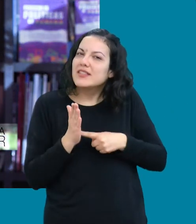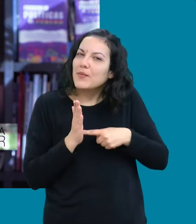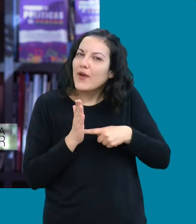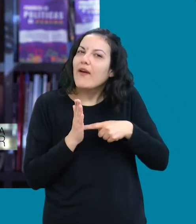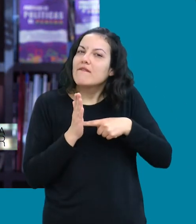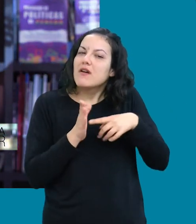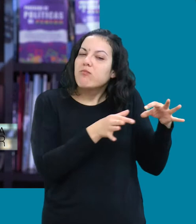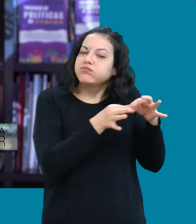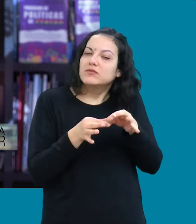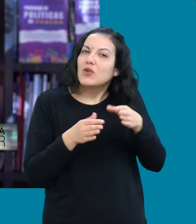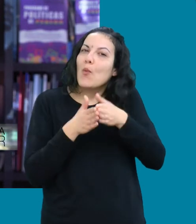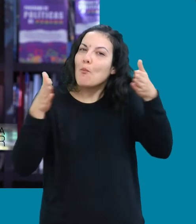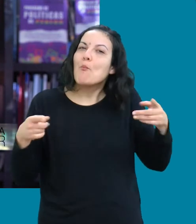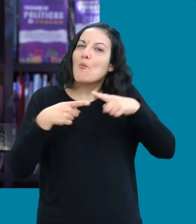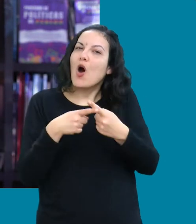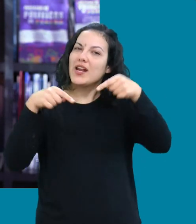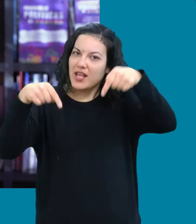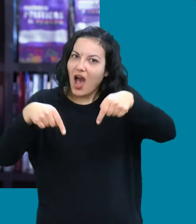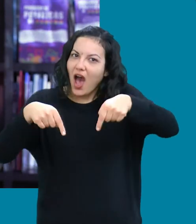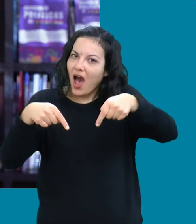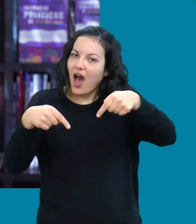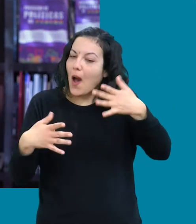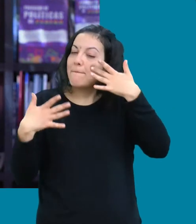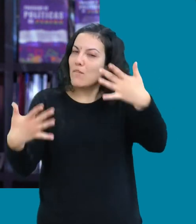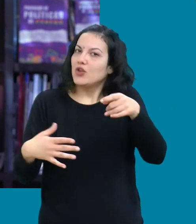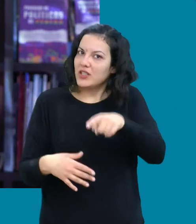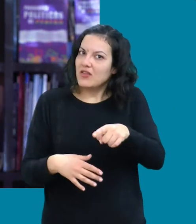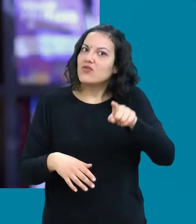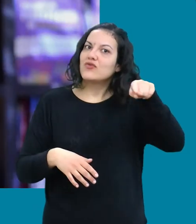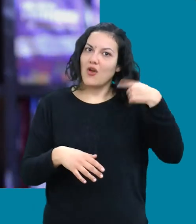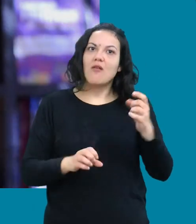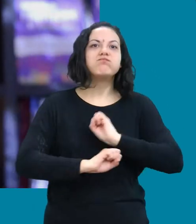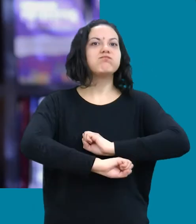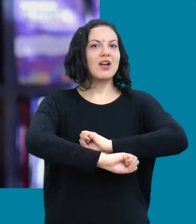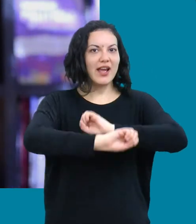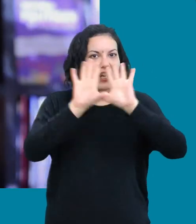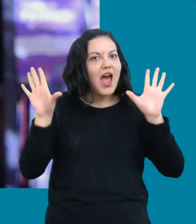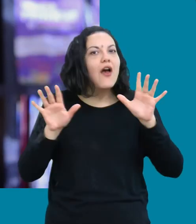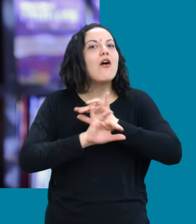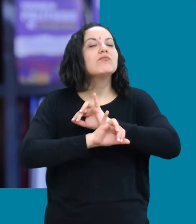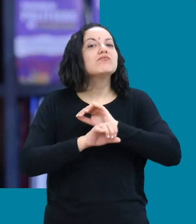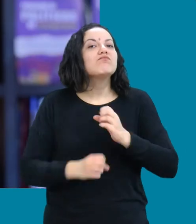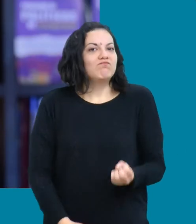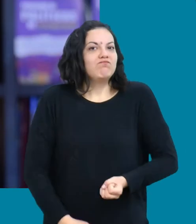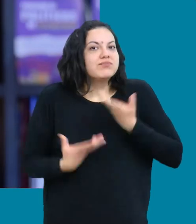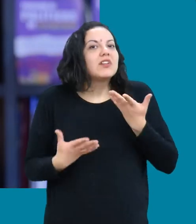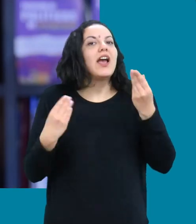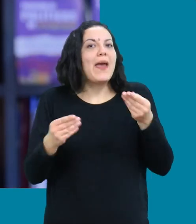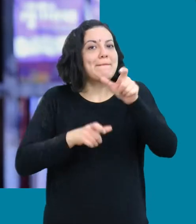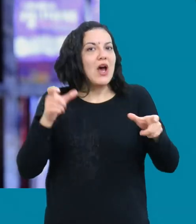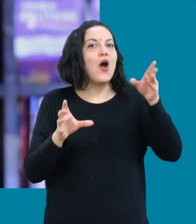principios a la luz de lo que la coyuntura política actual está mostrando y ser muy claros en